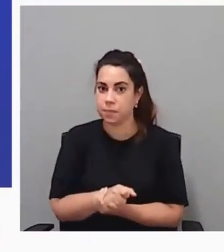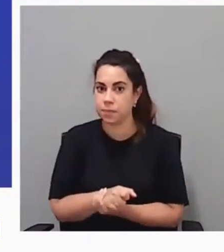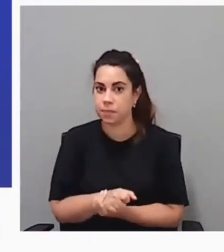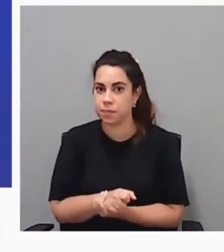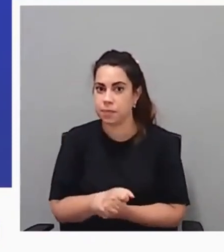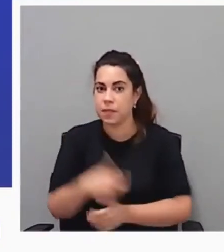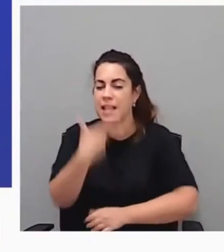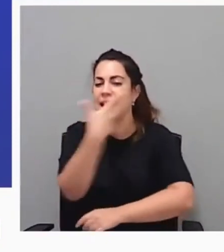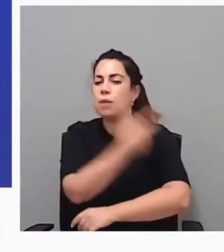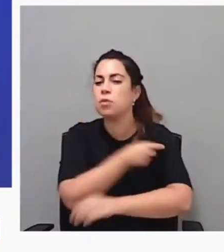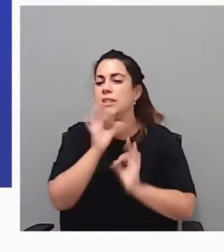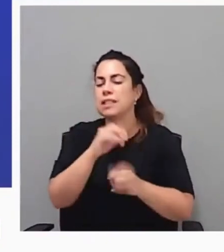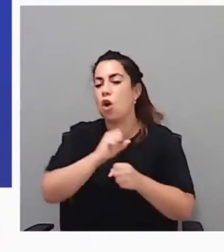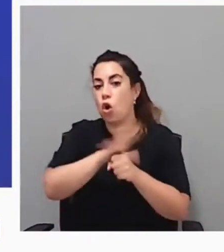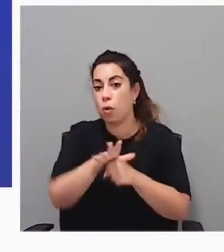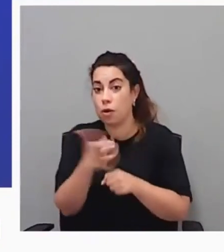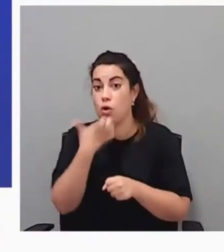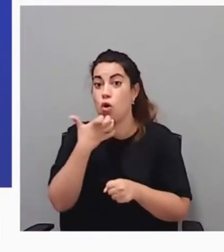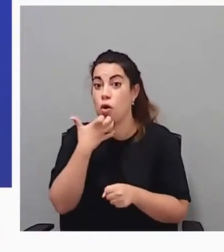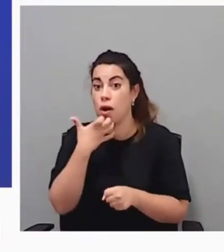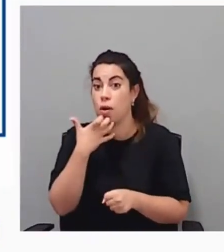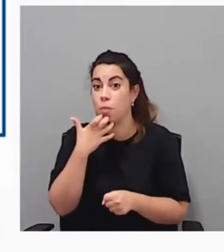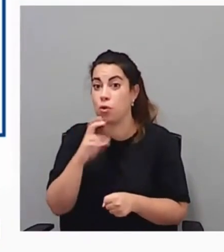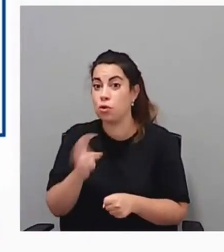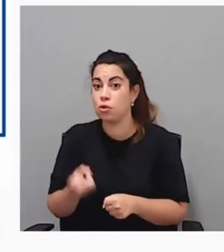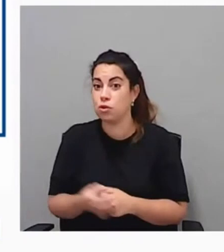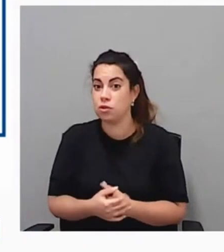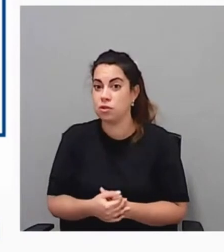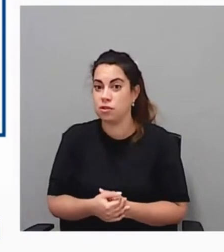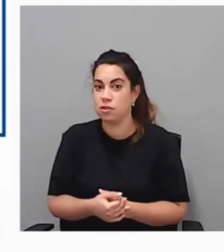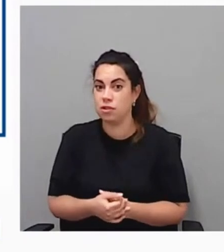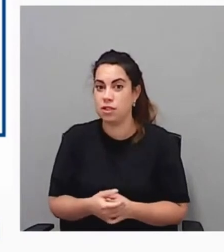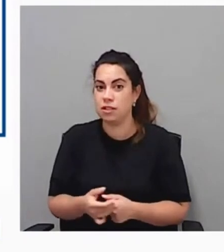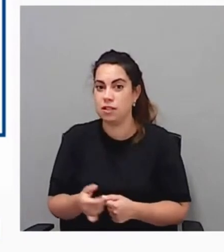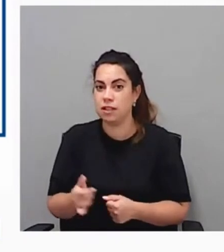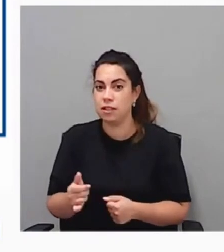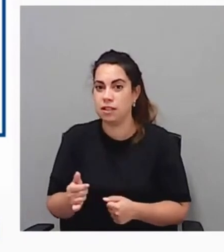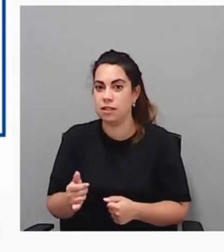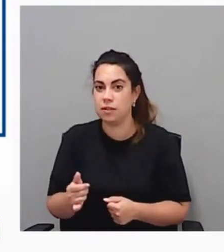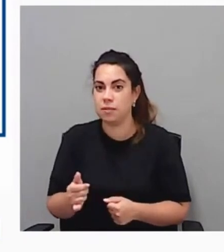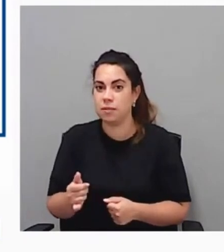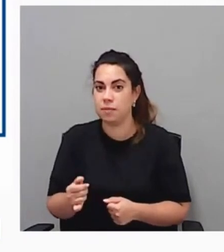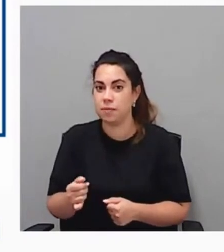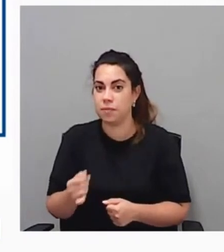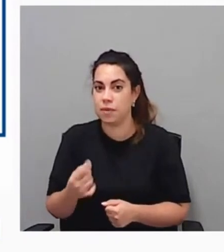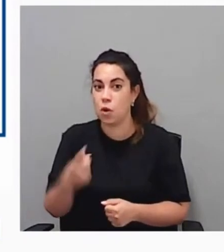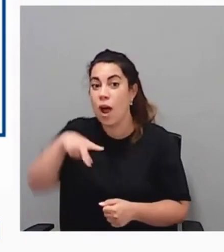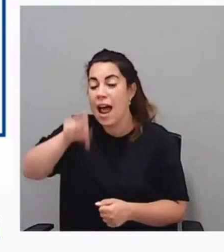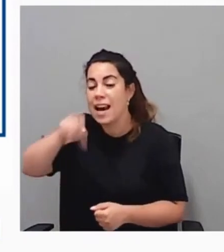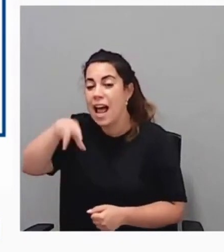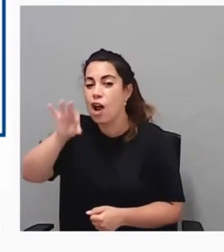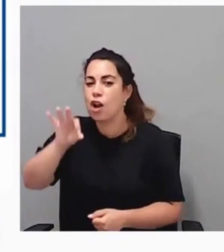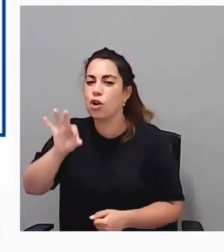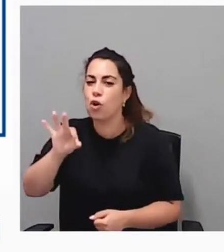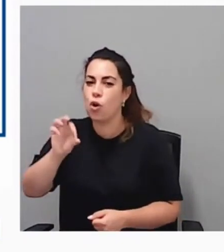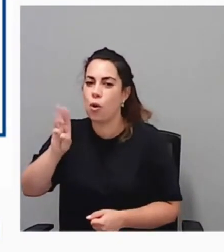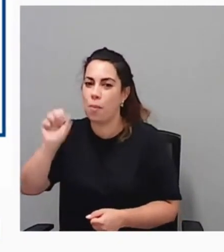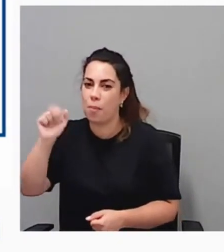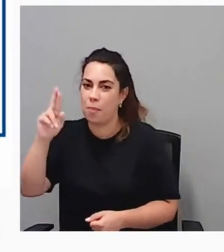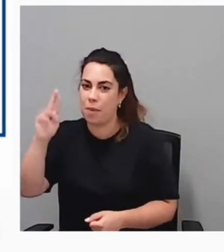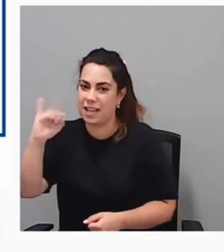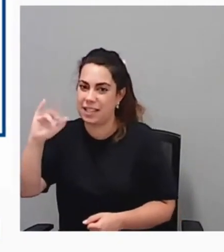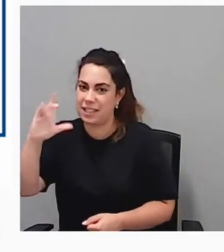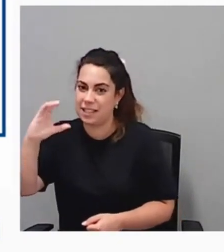del COVID son otro ejemplo. BioNTech y Moderna usan una nanopartícula de lípidos con